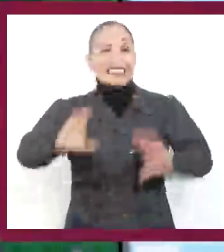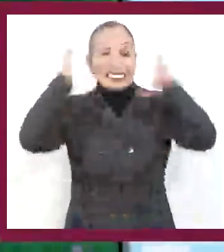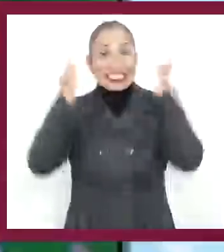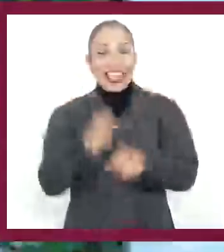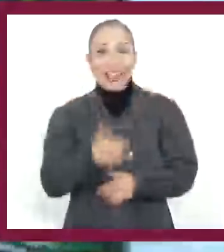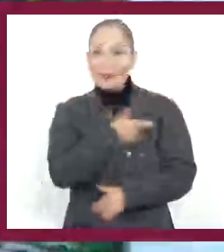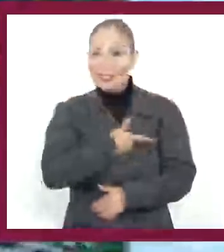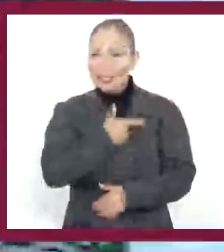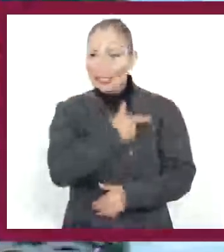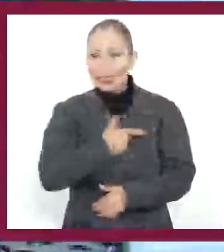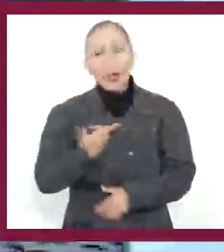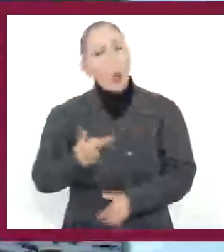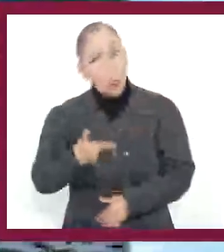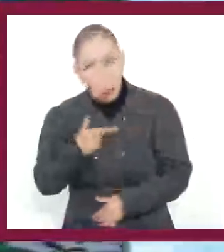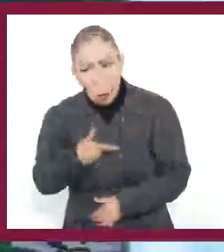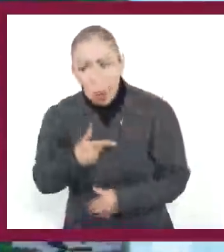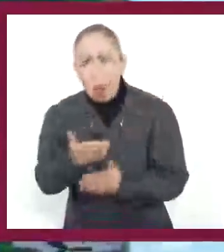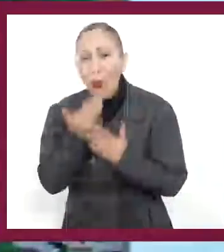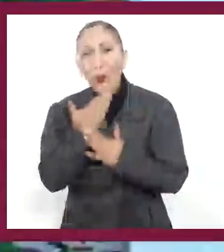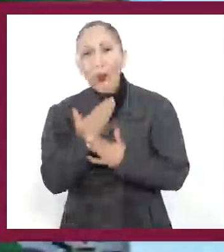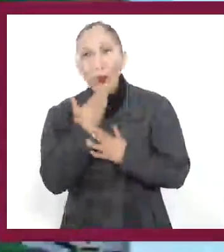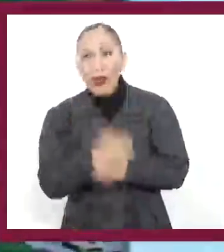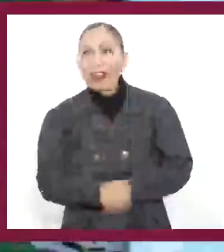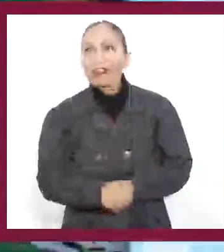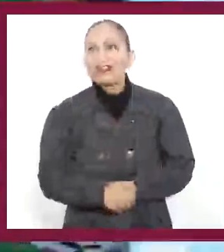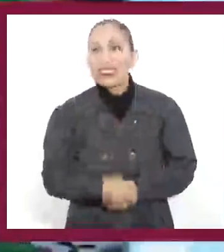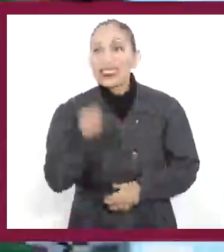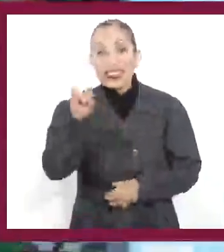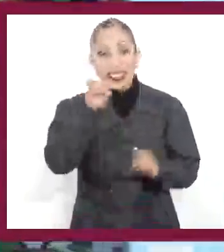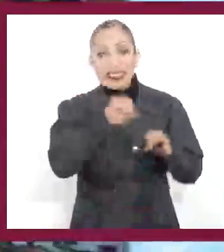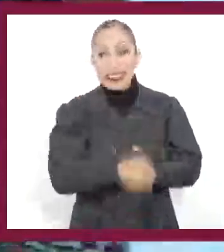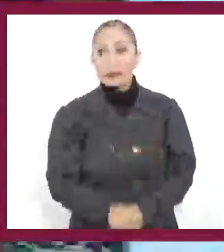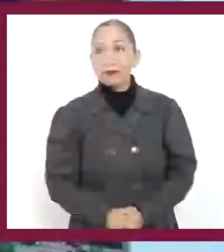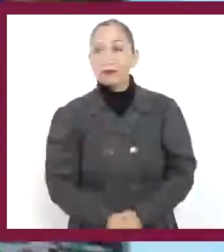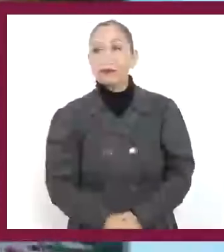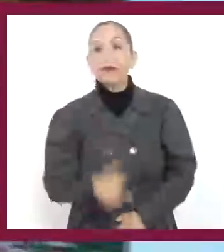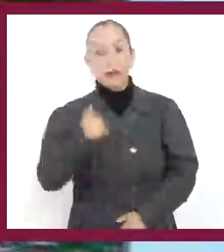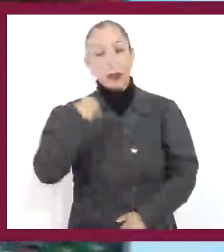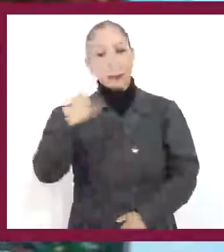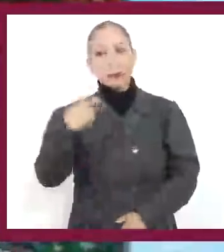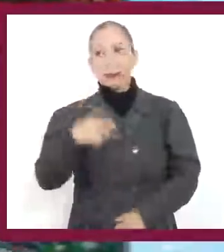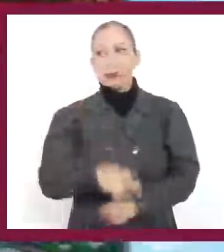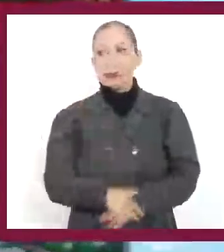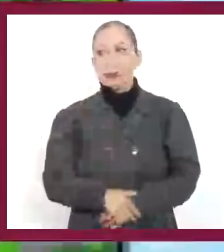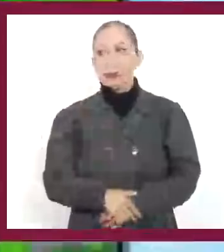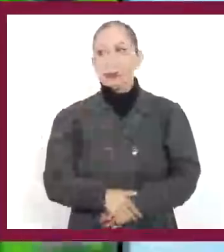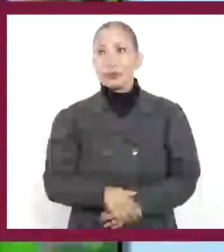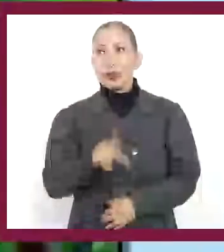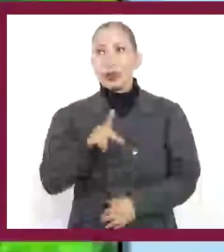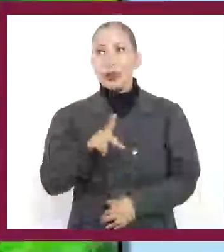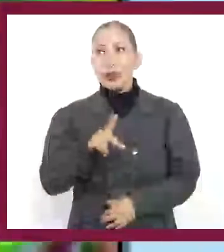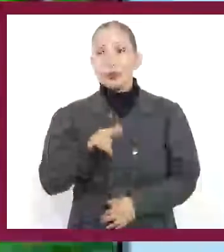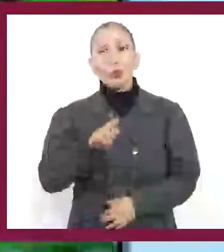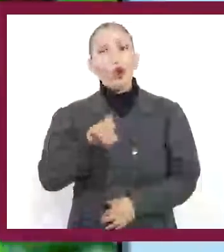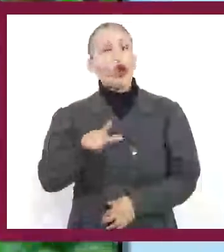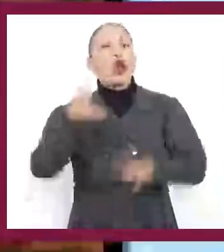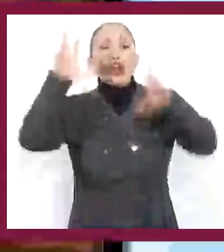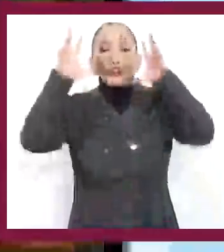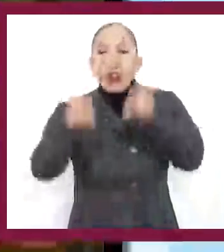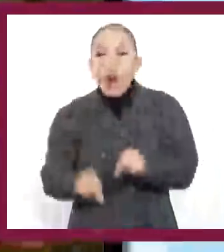mucho gusto. Mucho gusto, Rapidón. Sí. Yo soy Hulk.